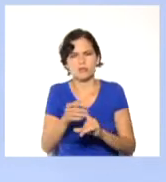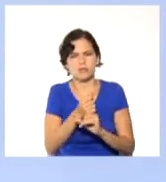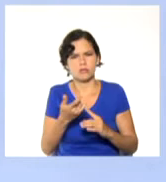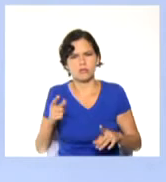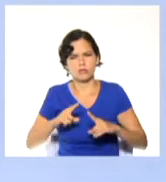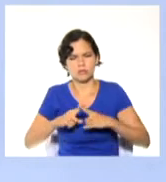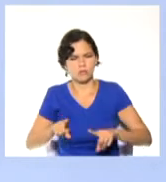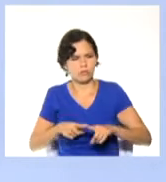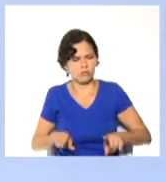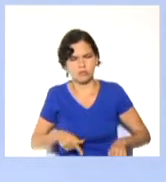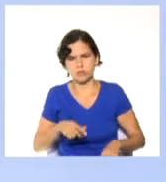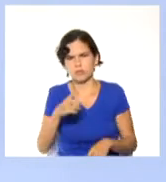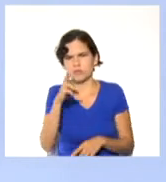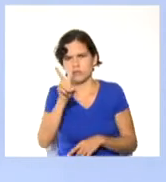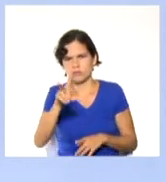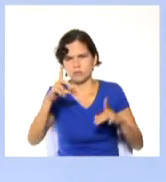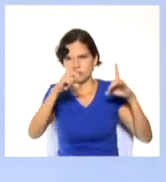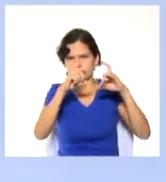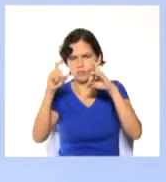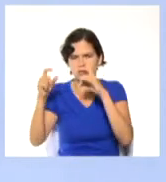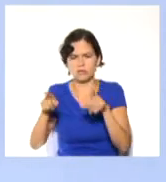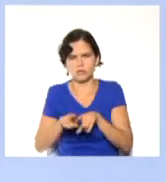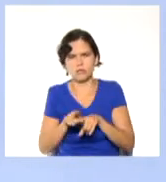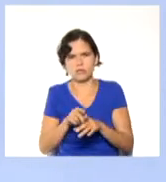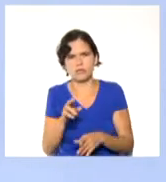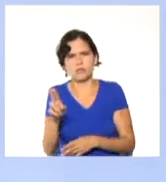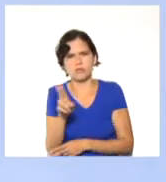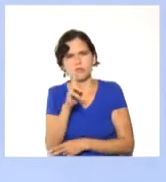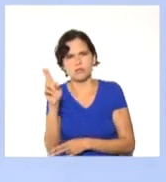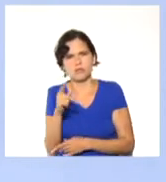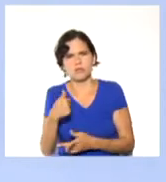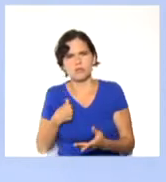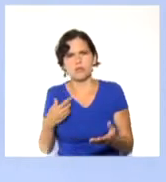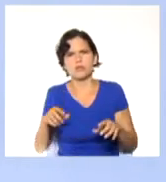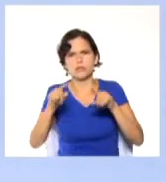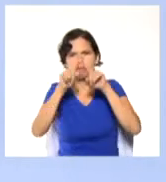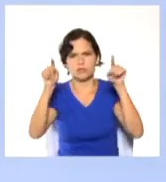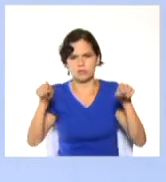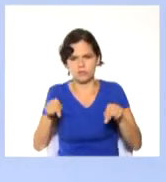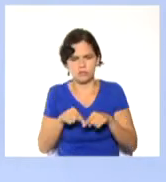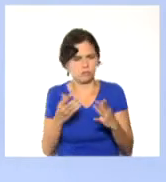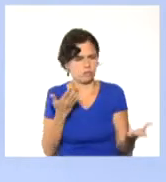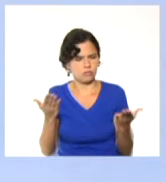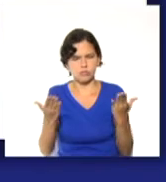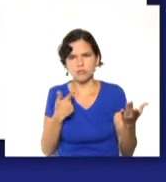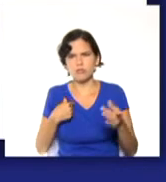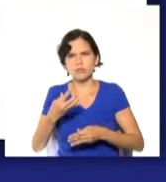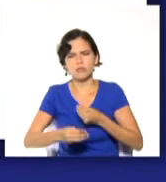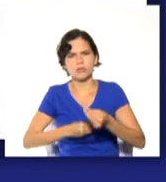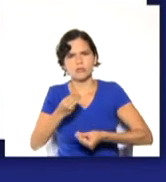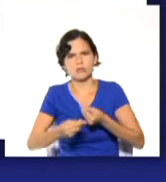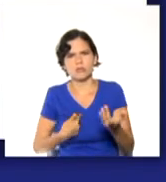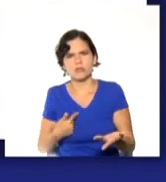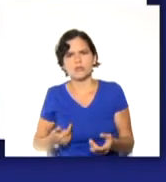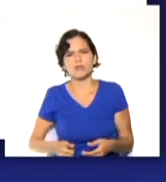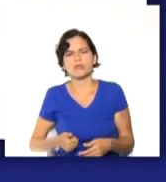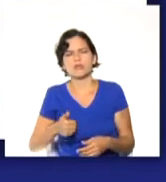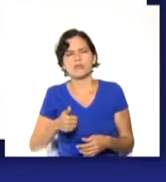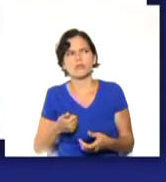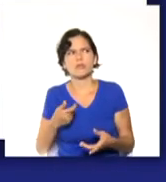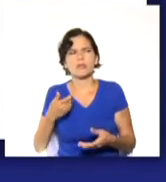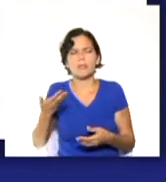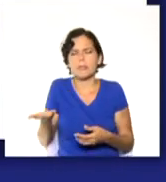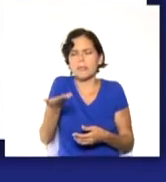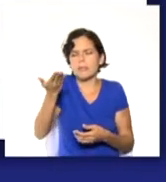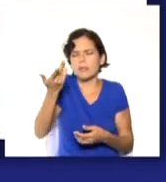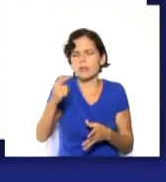imágenes. También será muy útil que elaboremos cuadros comparativos. Establecer la relevancia de la información. No toda